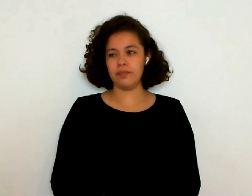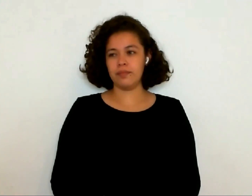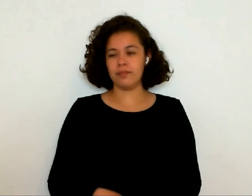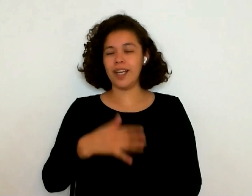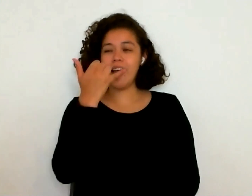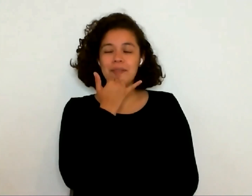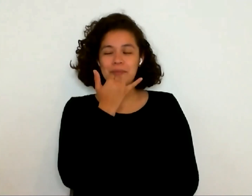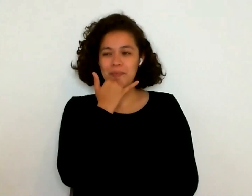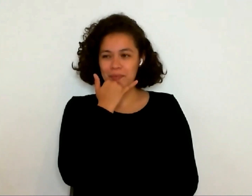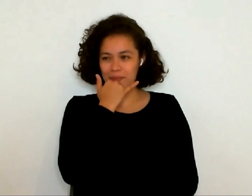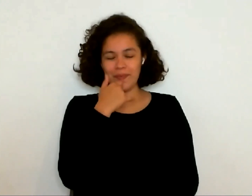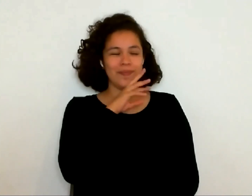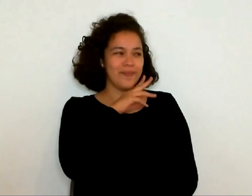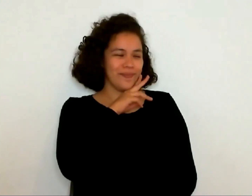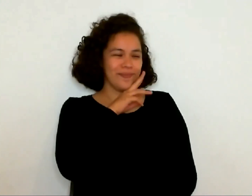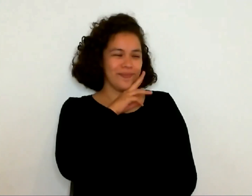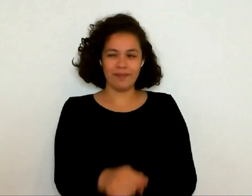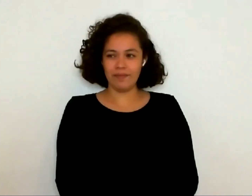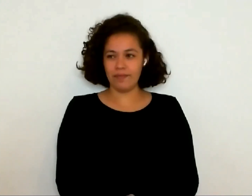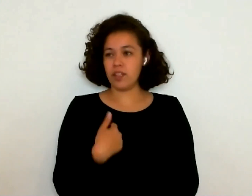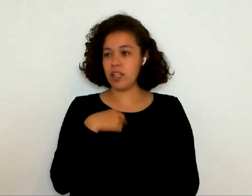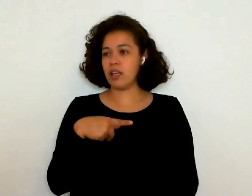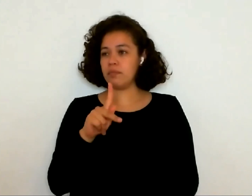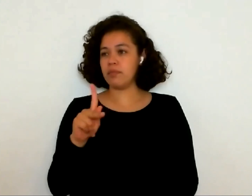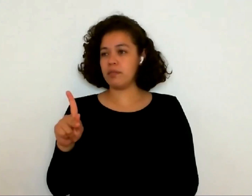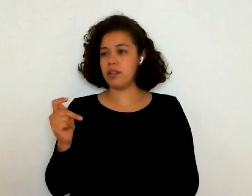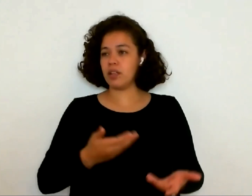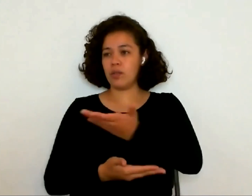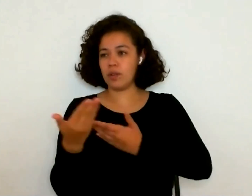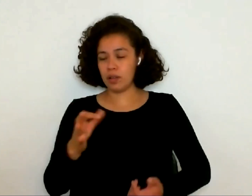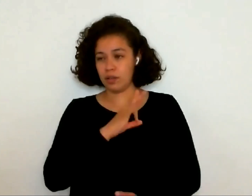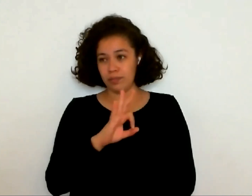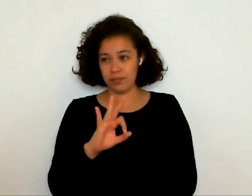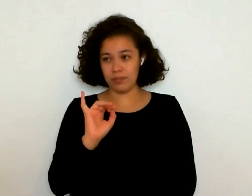Perdón. Tu No te presentación, no preocupes. sé si nos va a hacer el favor de compartirnosla.